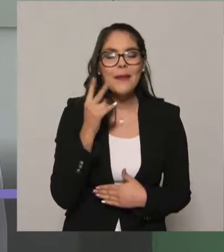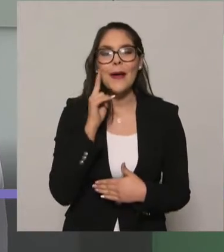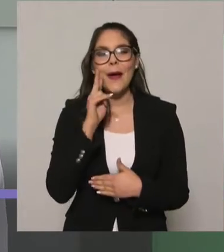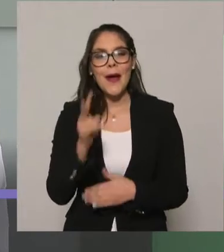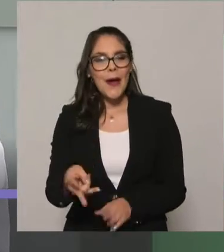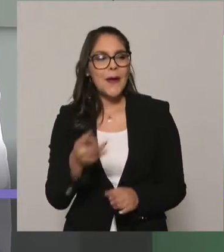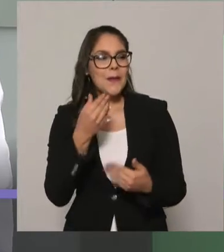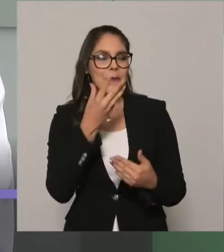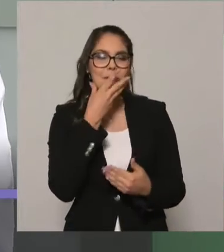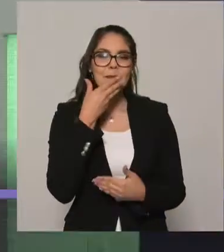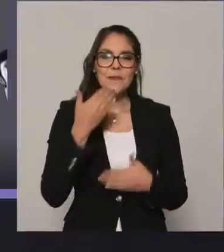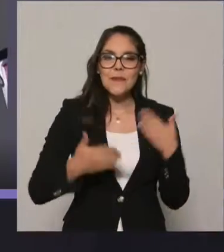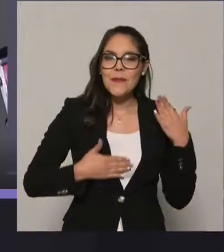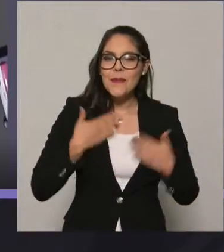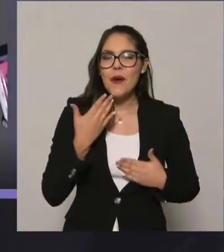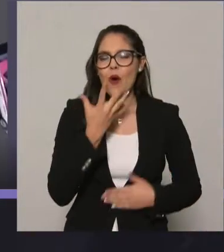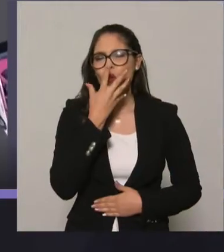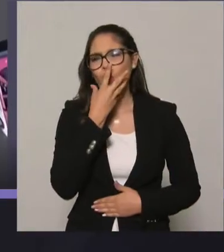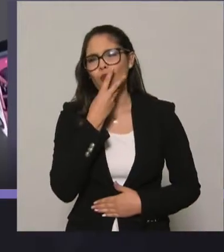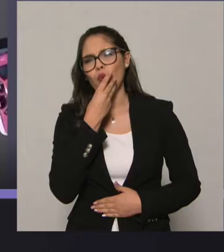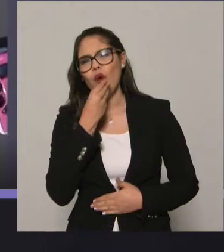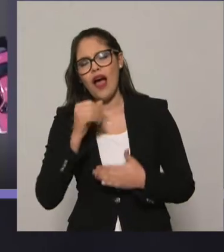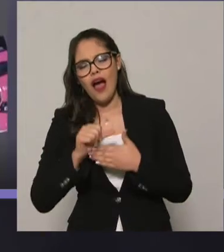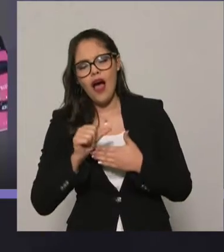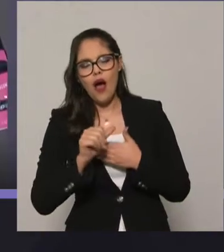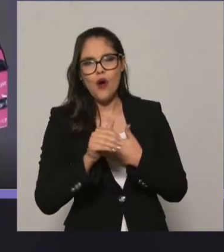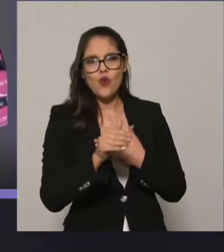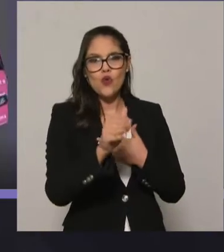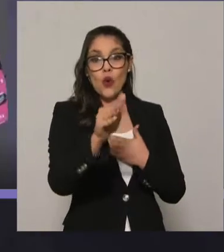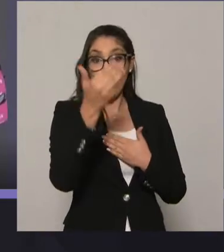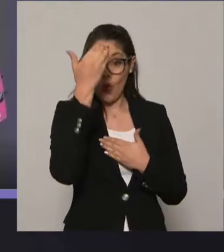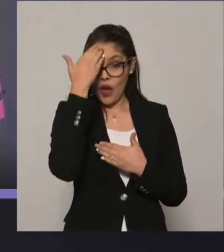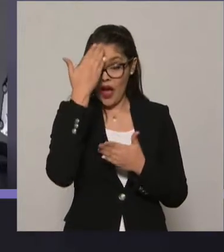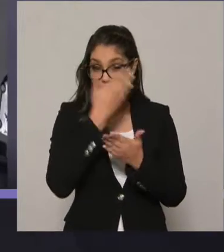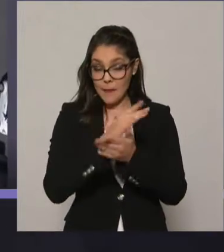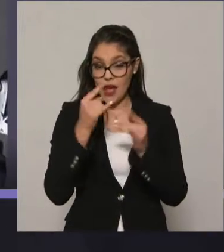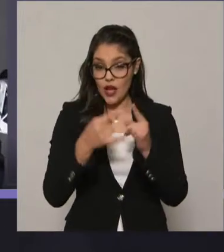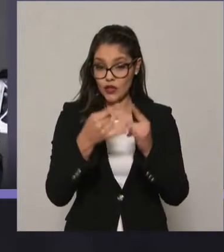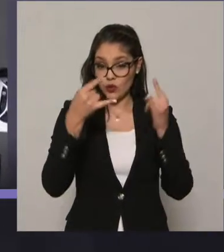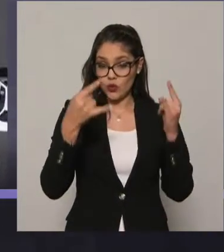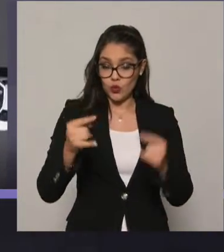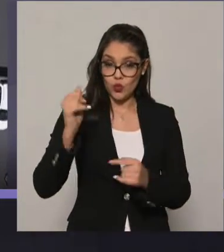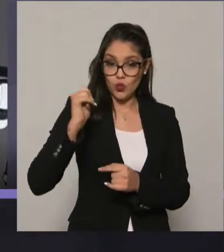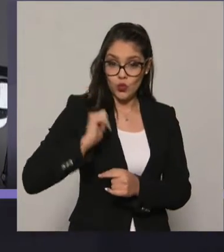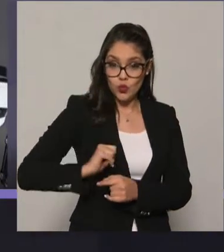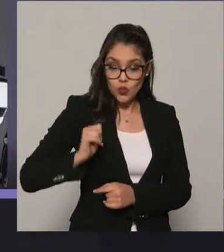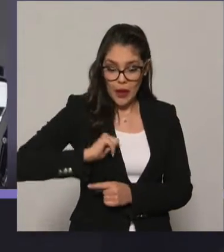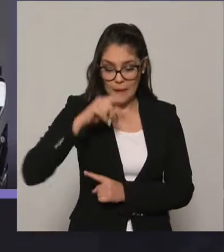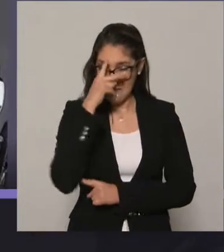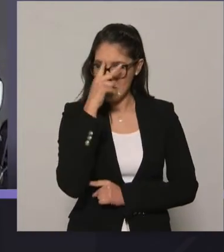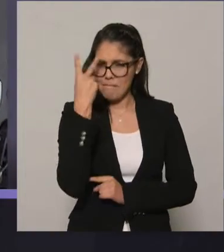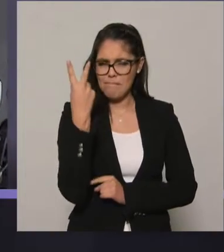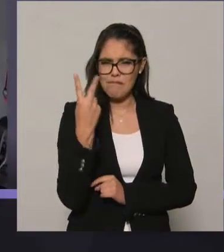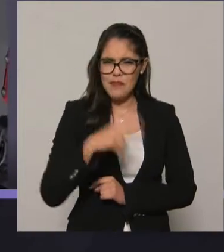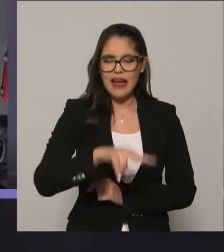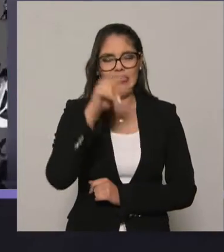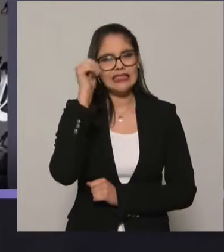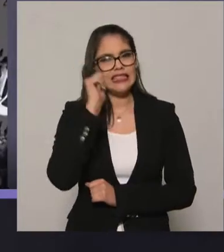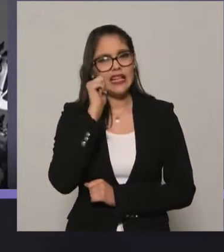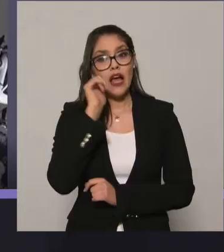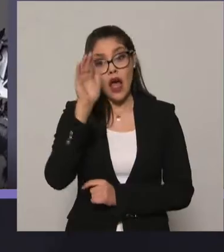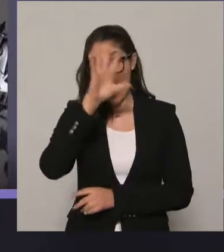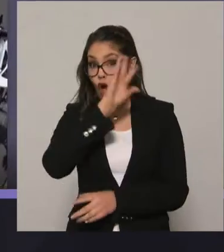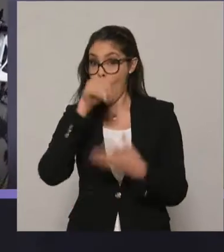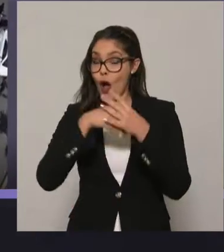económico además, y vas a conocer de la historia prehispánica, de toda la historia de México, que siempre nos hace falta estar